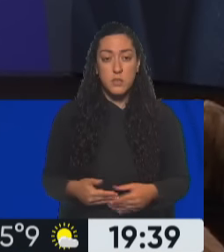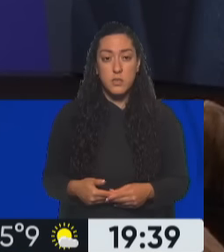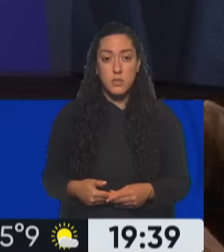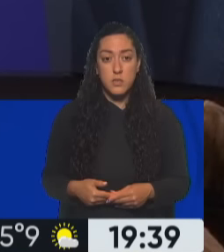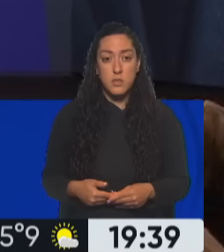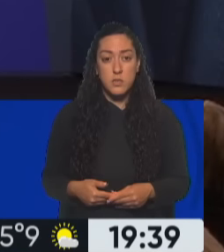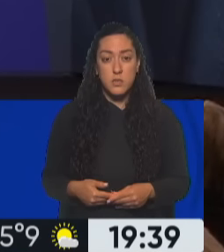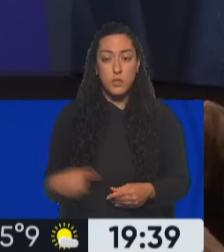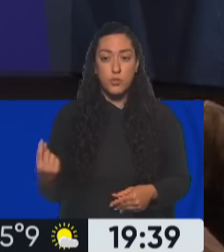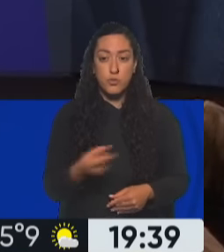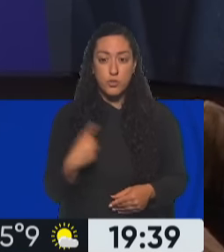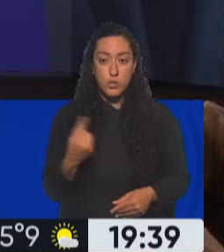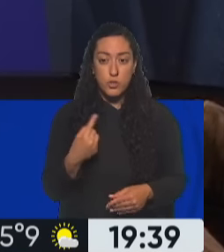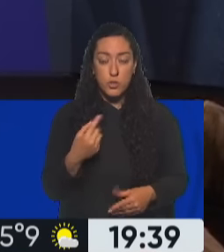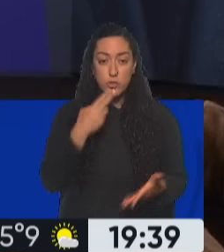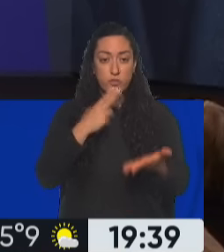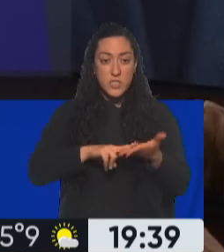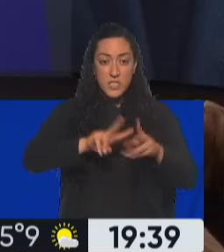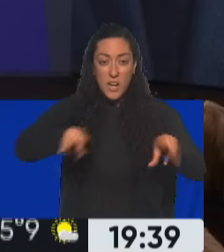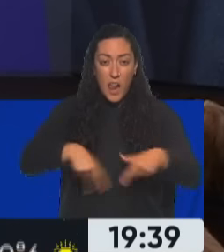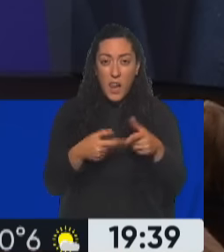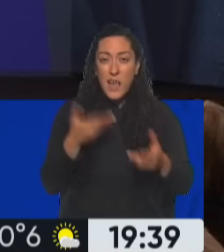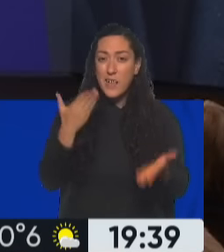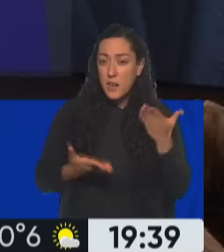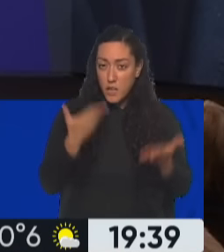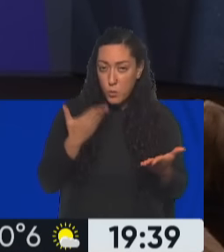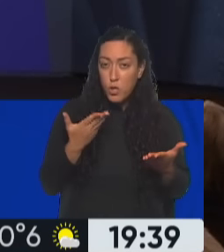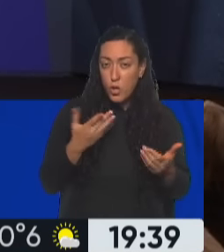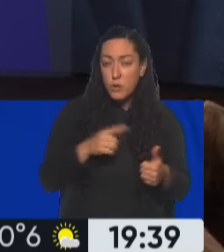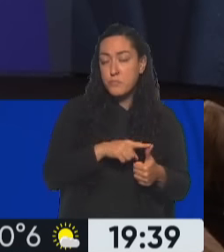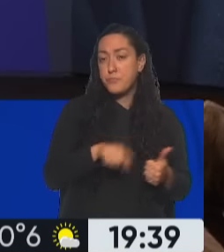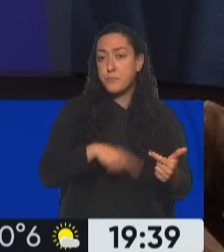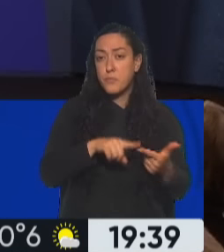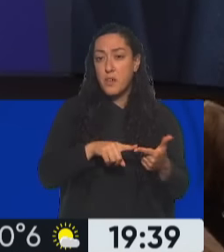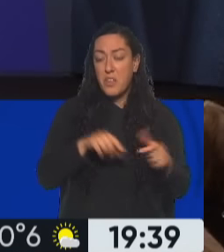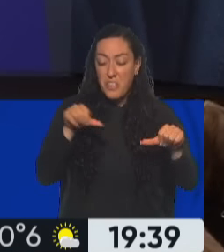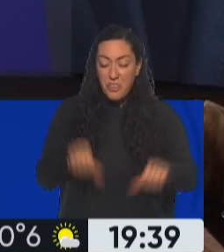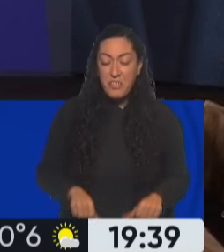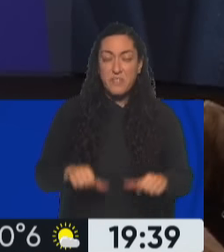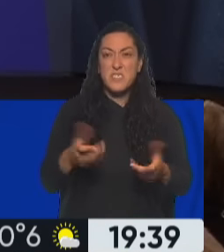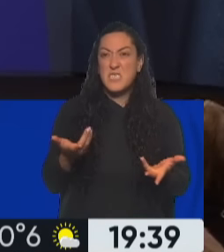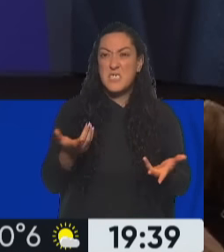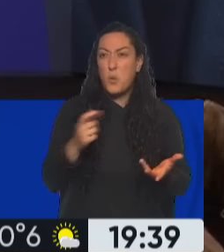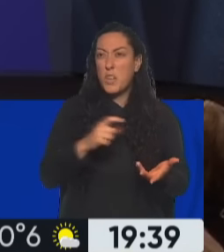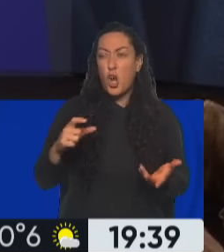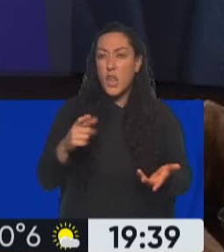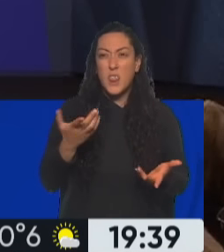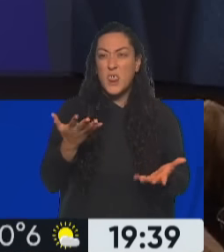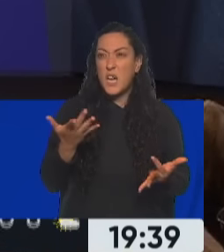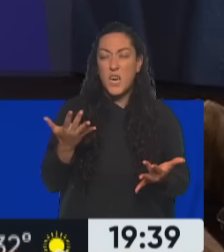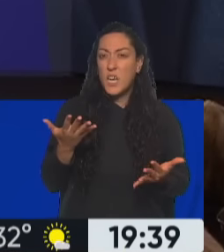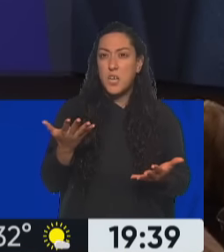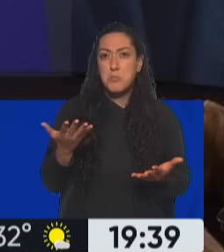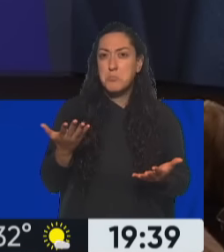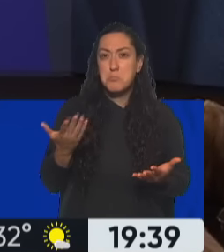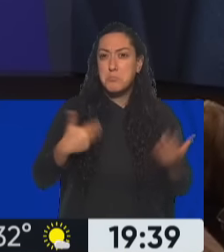digamos, nosotros tenemos equilibrio fiscal, tenemos apenas déficit de cuenta corriente, donde el